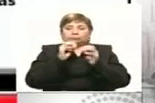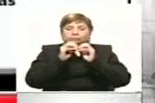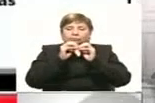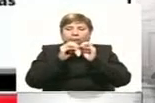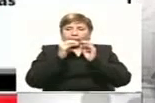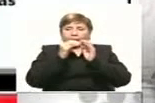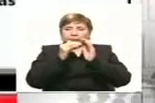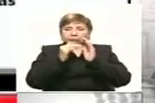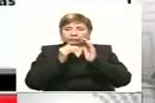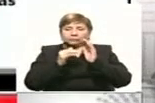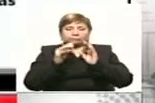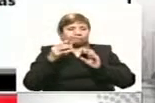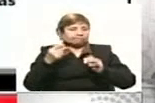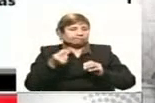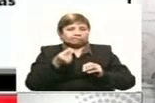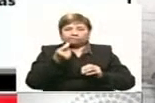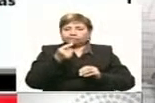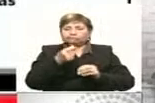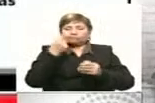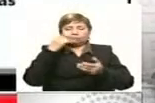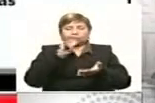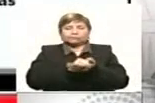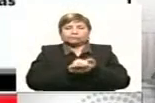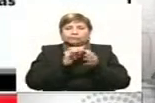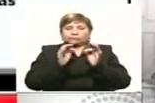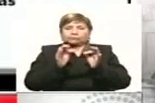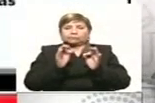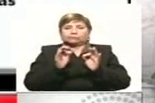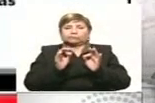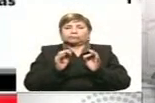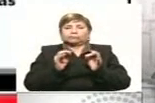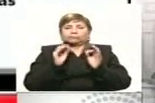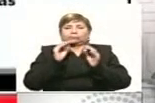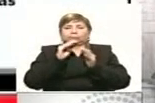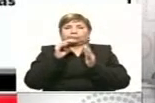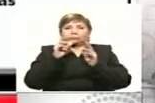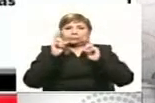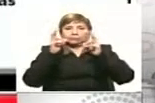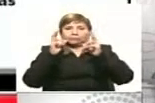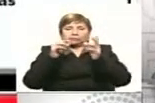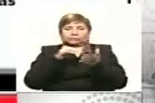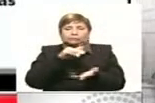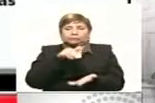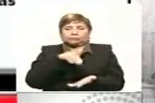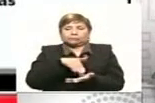desarrollar de manera lo más ágil posible para que queden los temas centrales